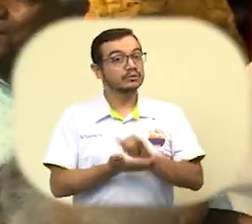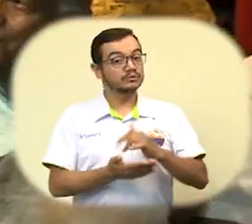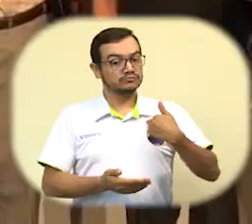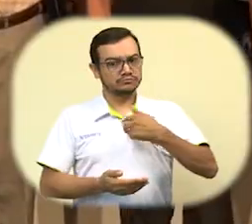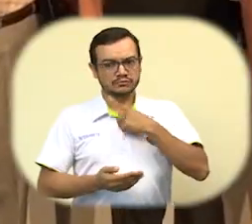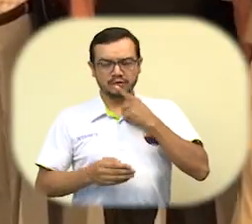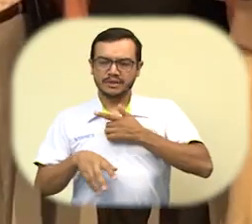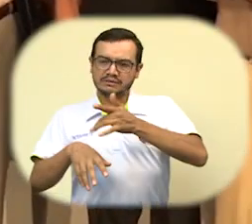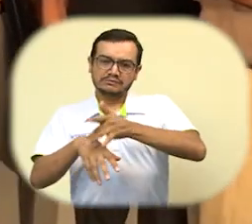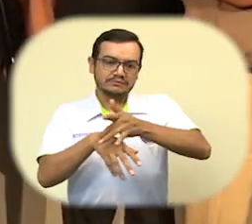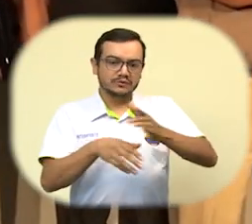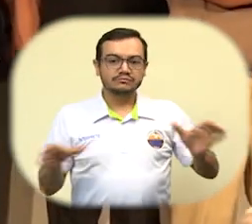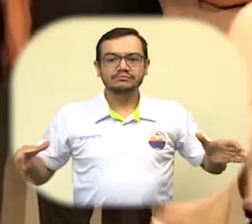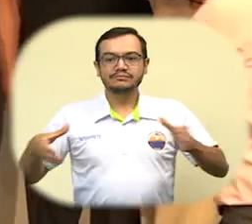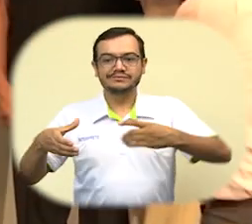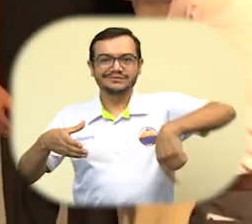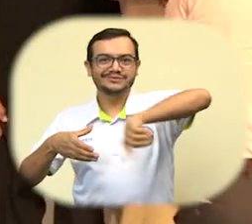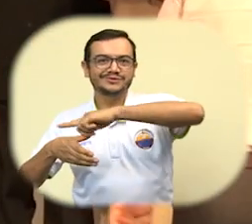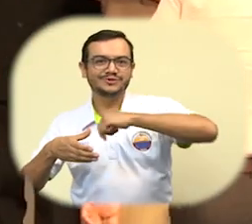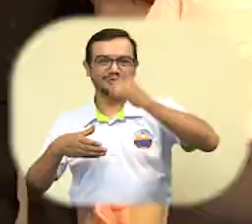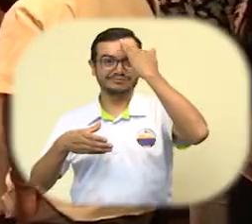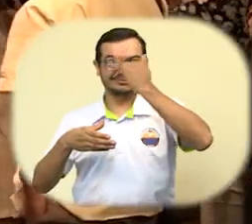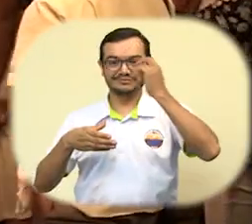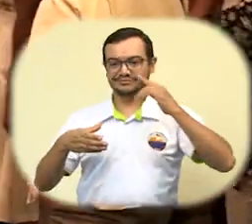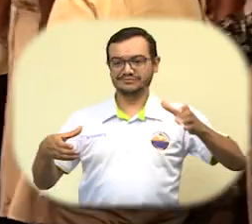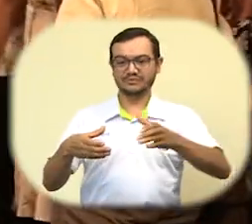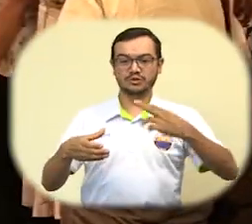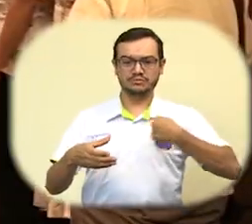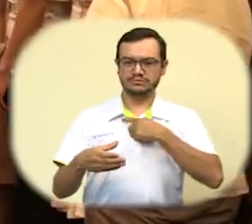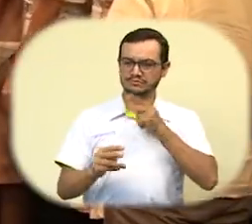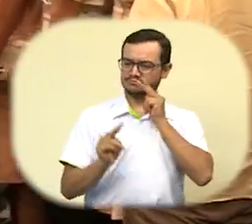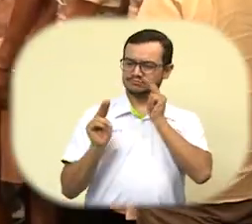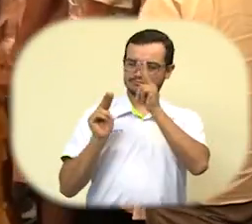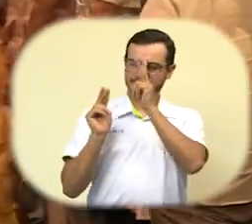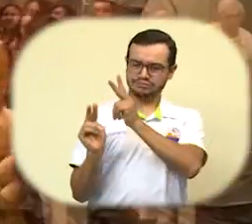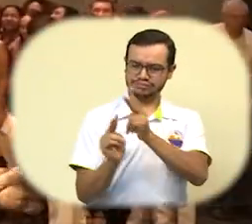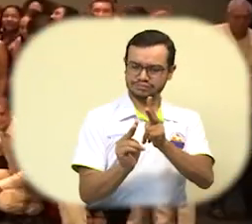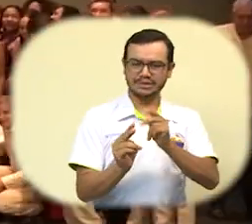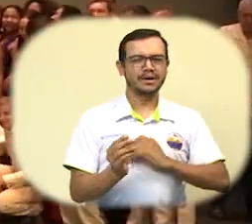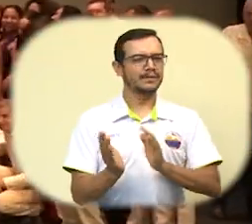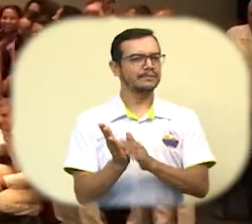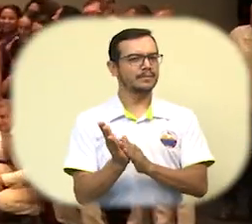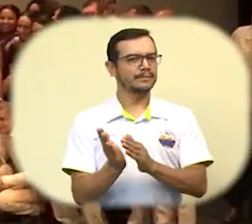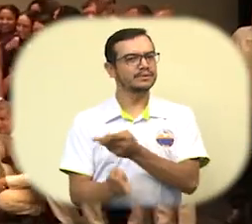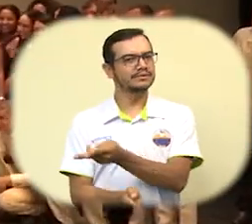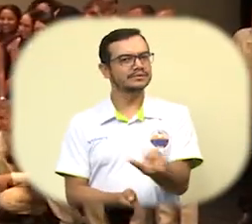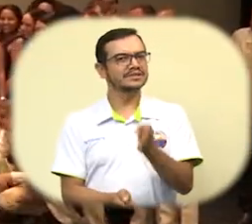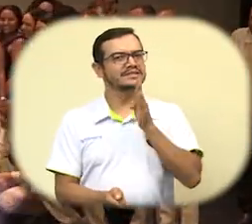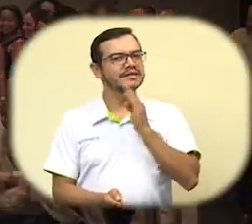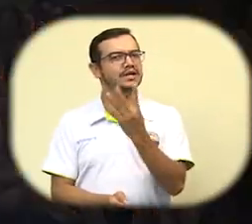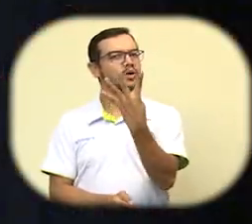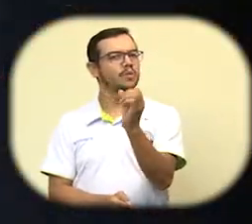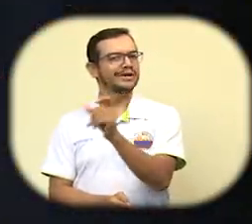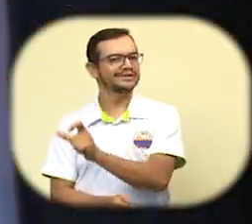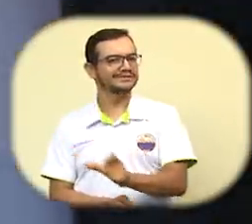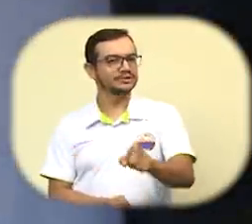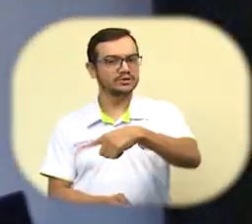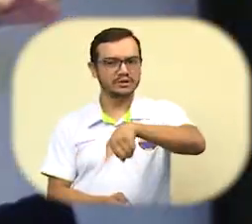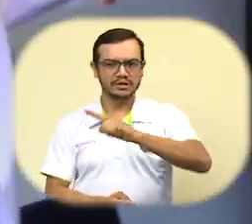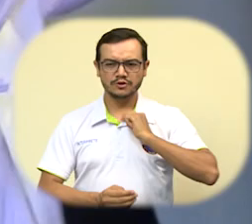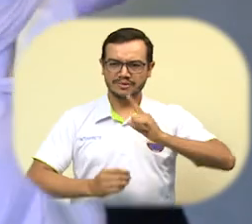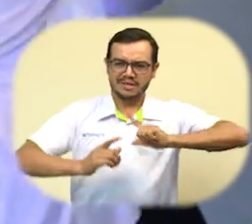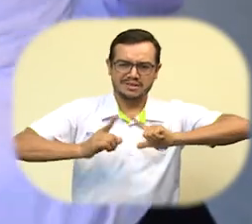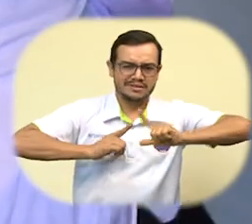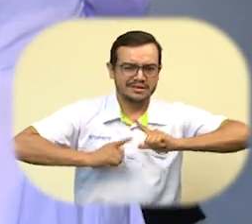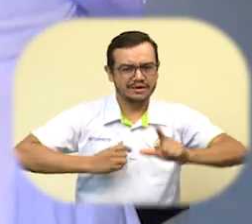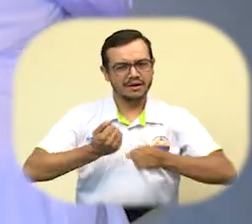entre la comunidad académica, la Universidad del Magdalena rindió homenaje público a 40 docentes por su comprometida labor como pioneros para